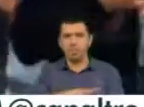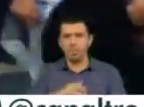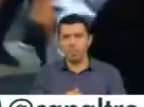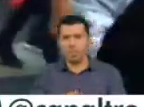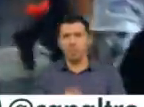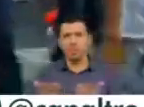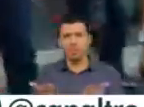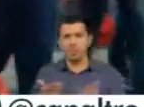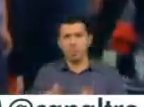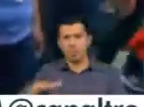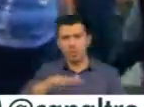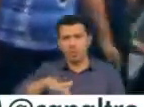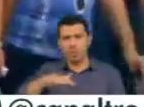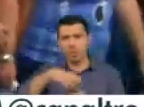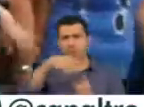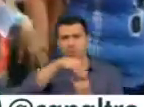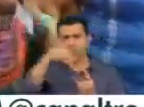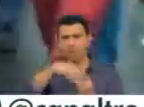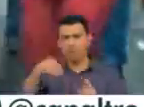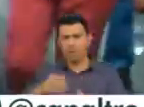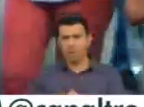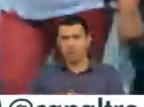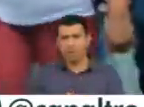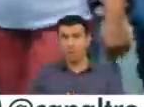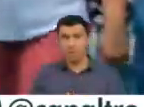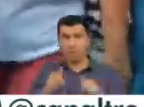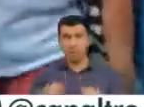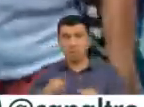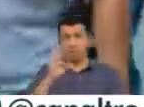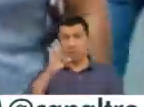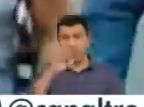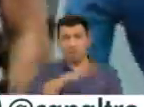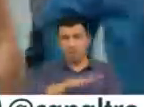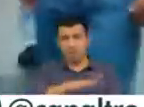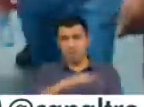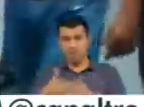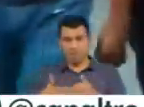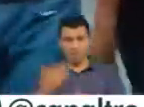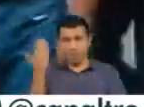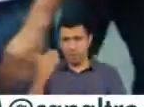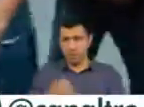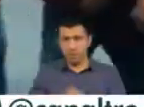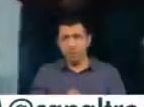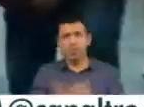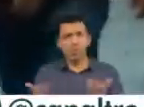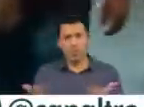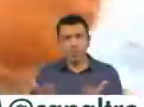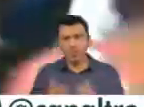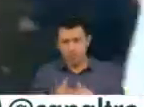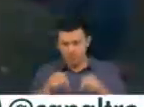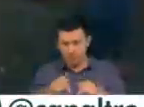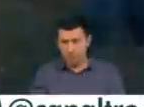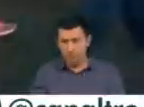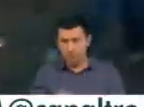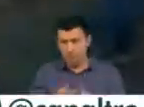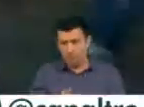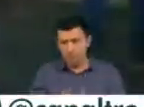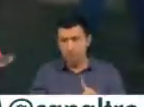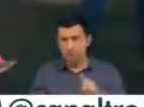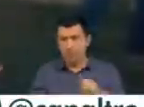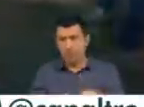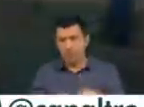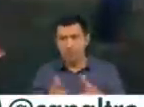Francisco la marcha que será a las 3 de la tarde donde estaremos haciendo una ruta pequeña pero por las